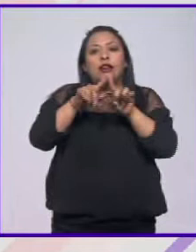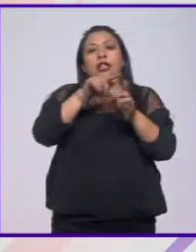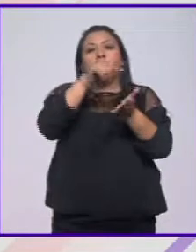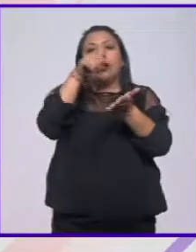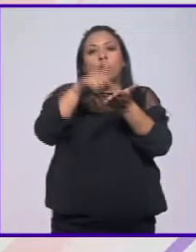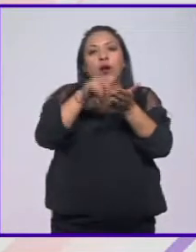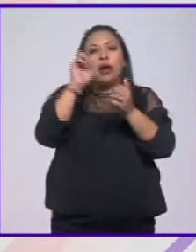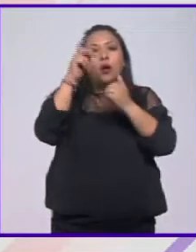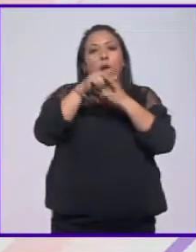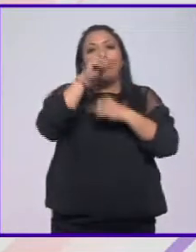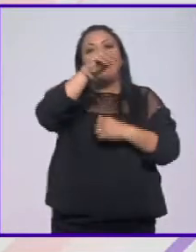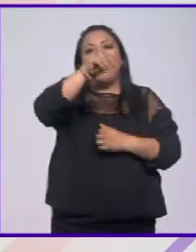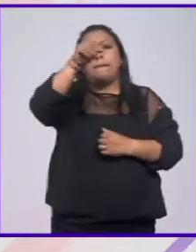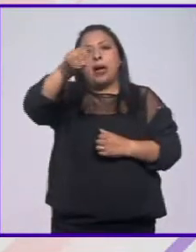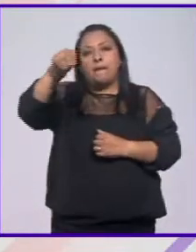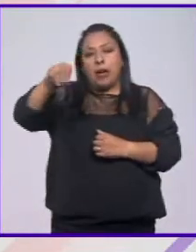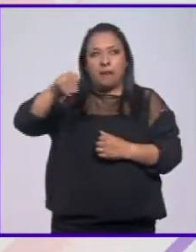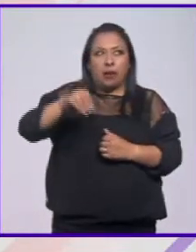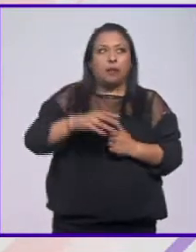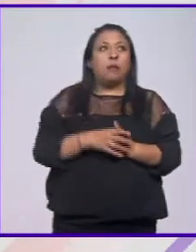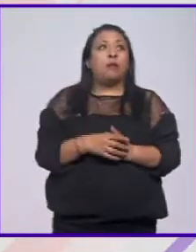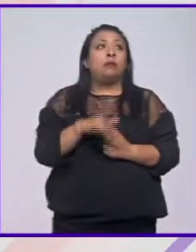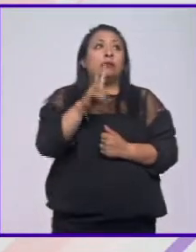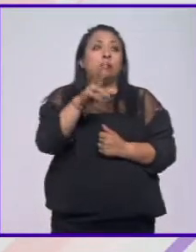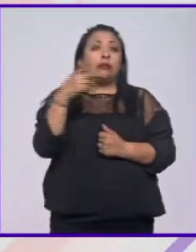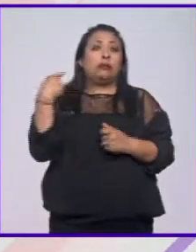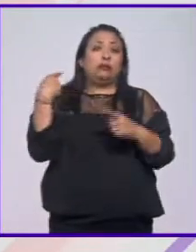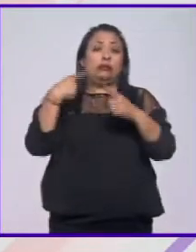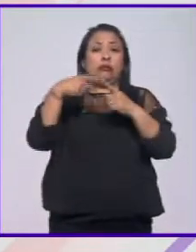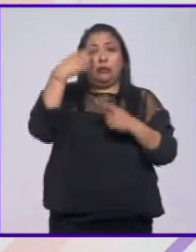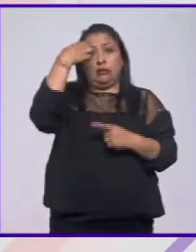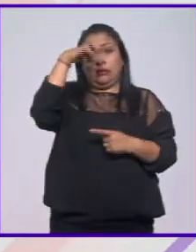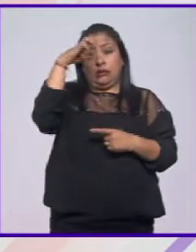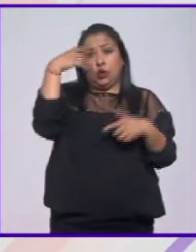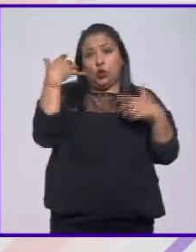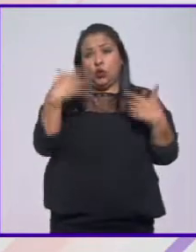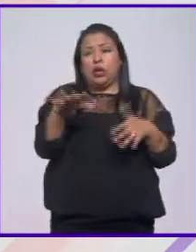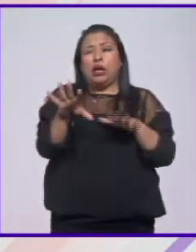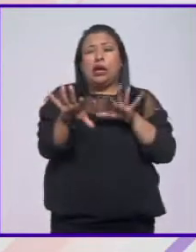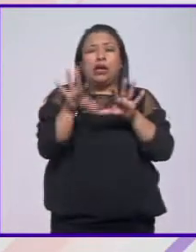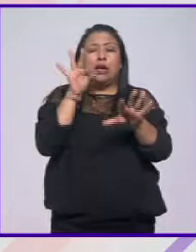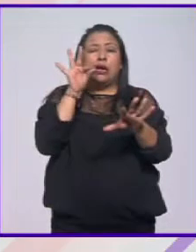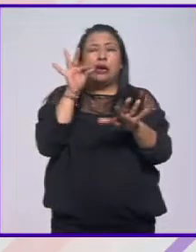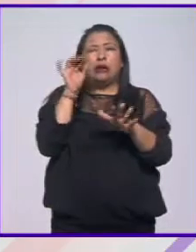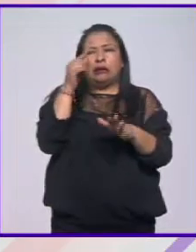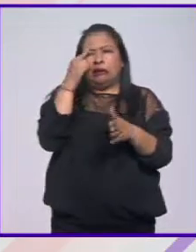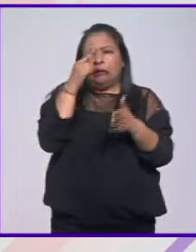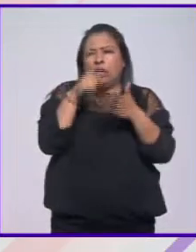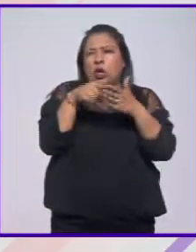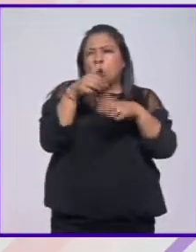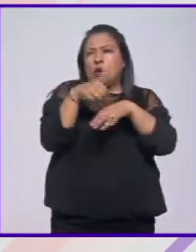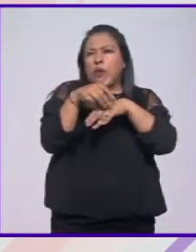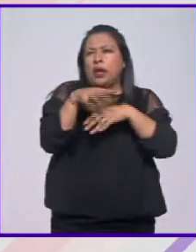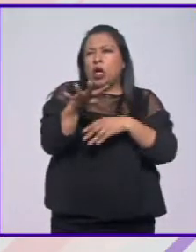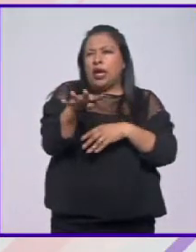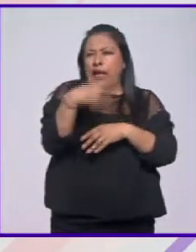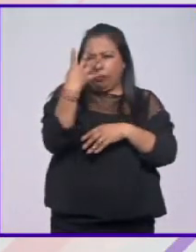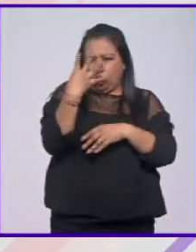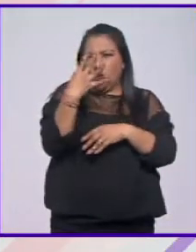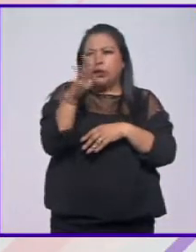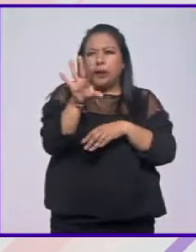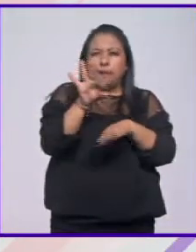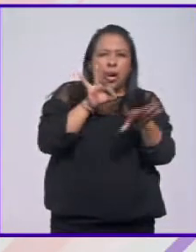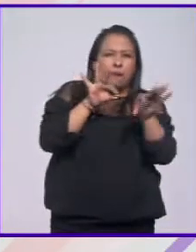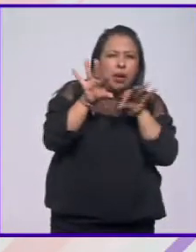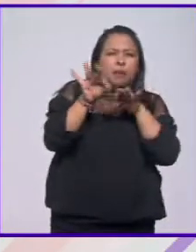Europa. Bueno, es una trayectoria larga y se eligieron, si no me equivoco, en el número son 14 piezas.